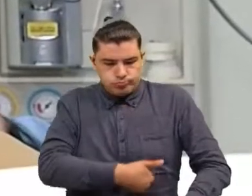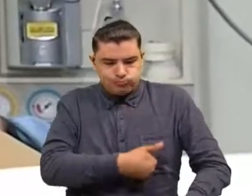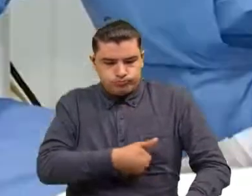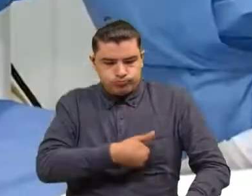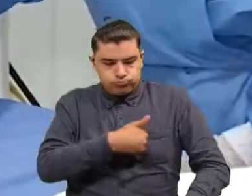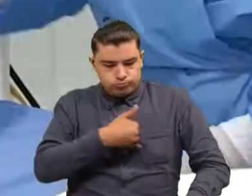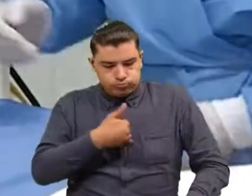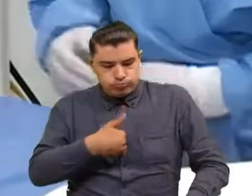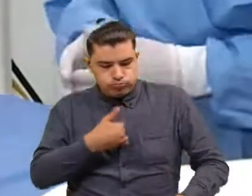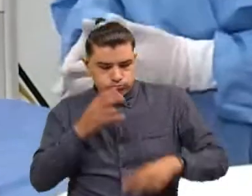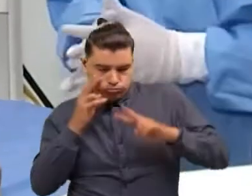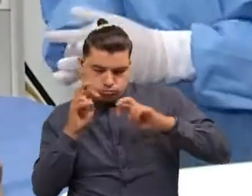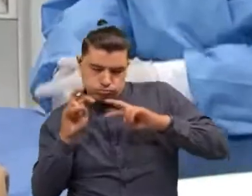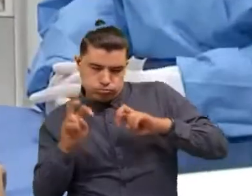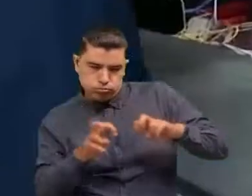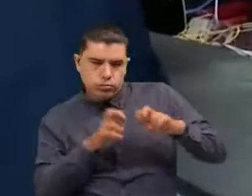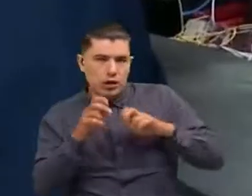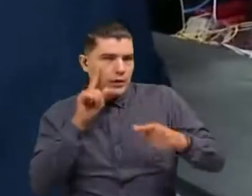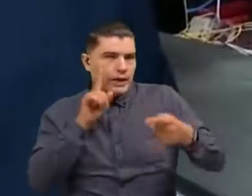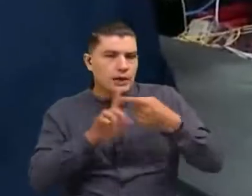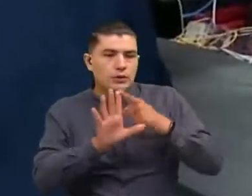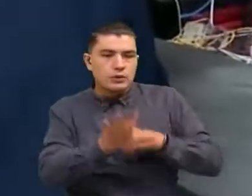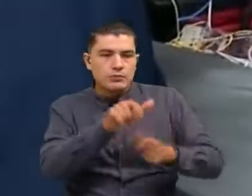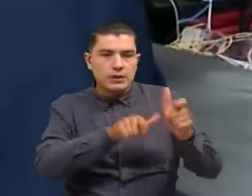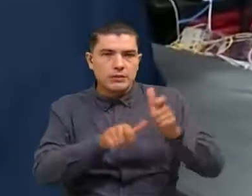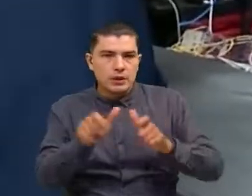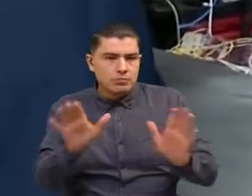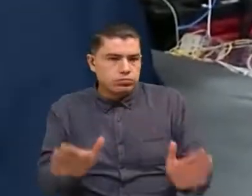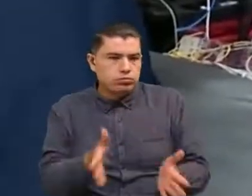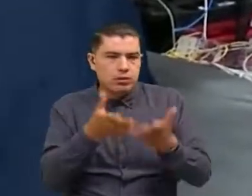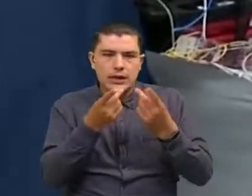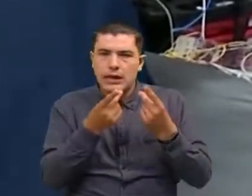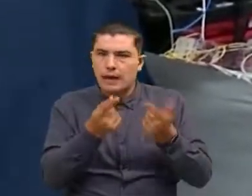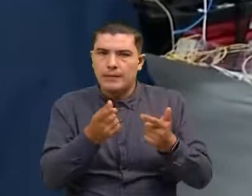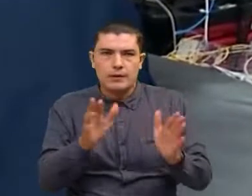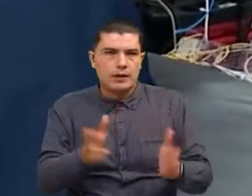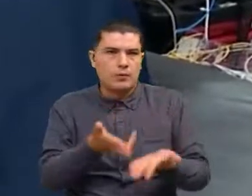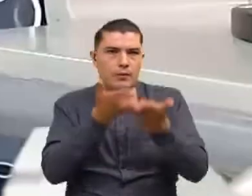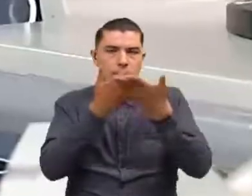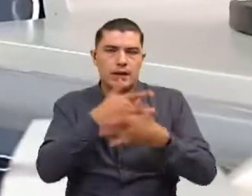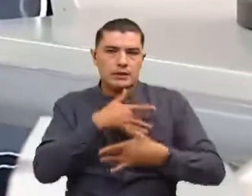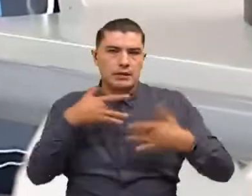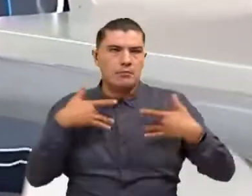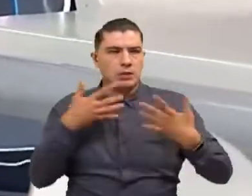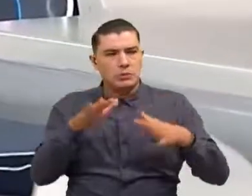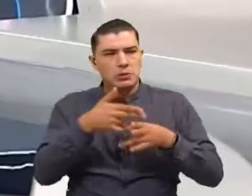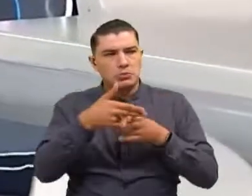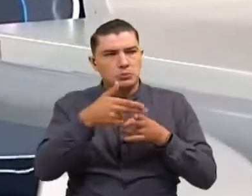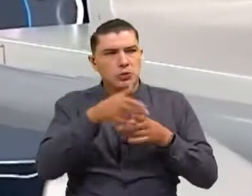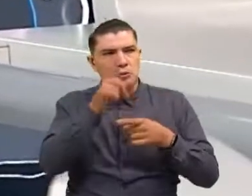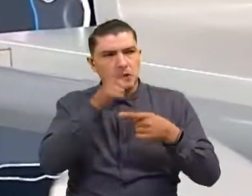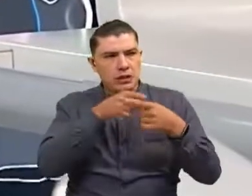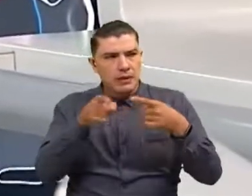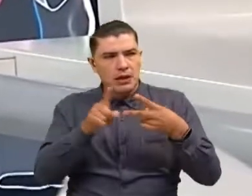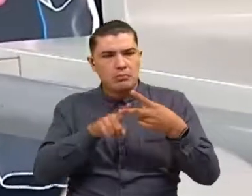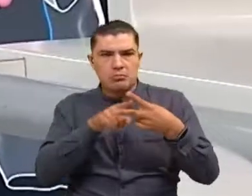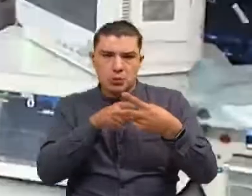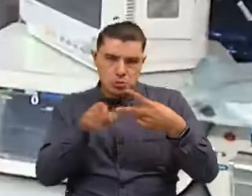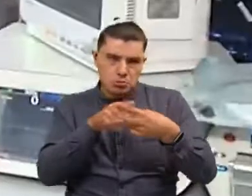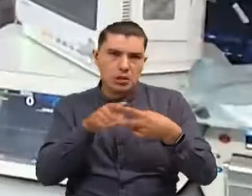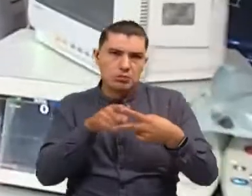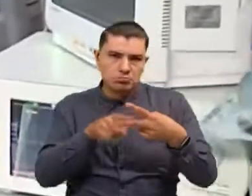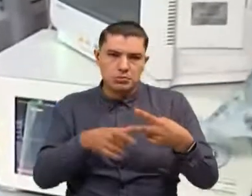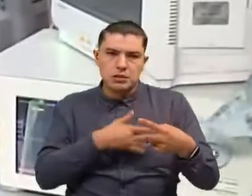El objetivo es que los pacientes tengan una mejoría de una manera pronta, por lo menos 1 semana, 2 semanas, quizás empiecen